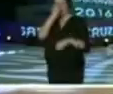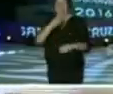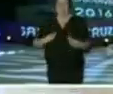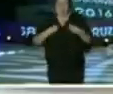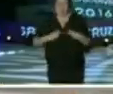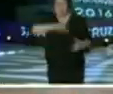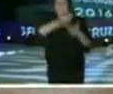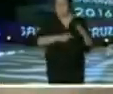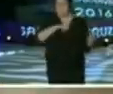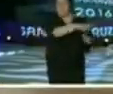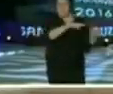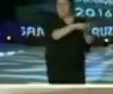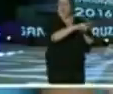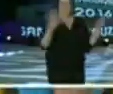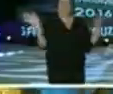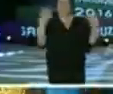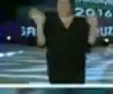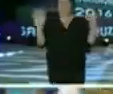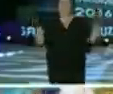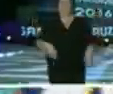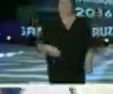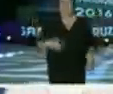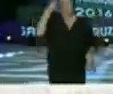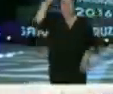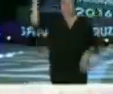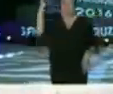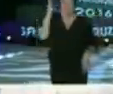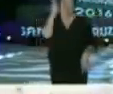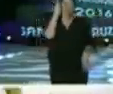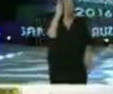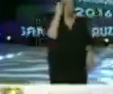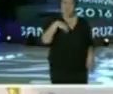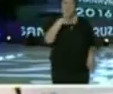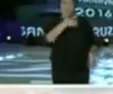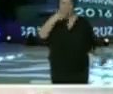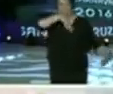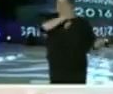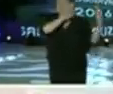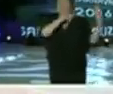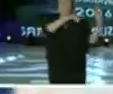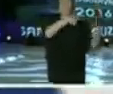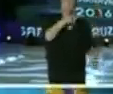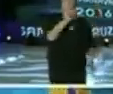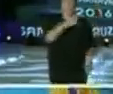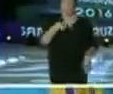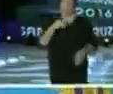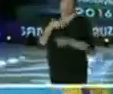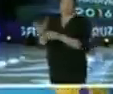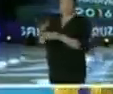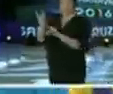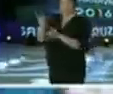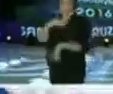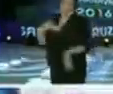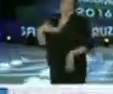con dureza. La reina, yo se lo digo a la cara, reina, no me gusta nada, yo prefiero una